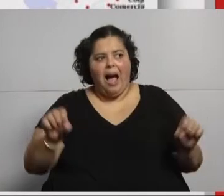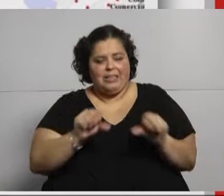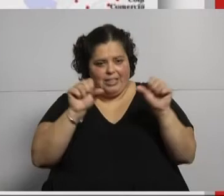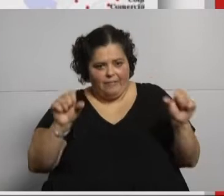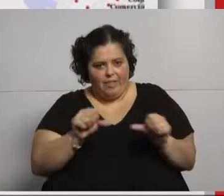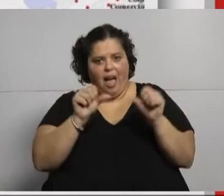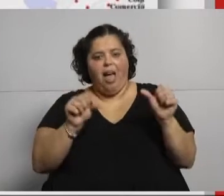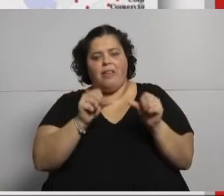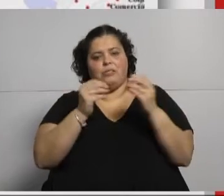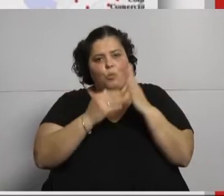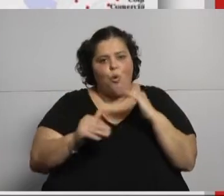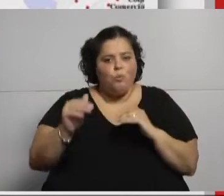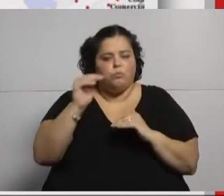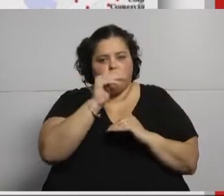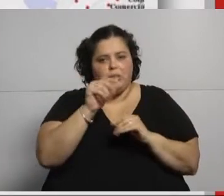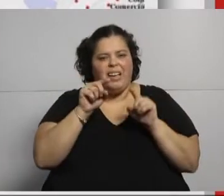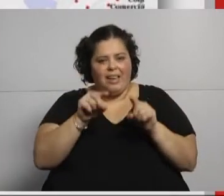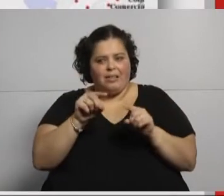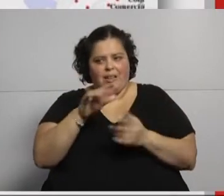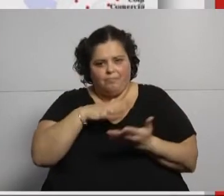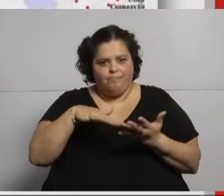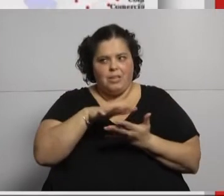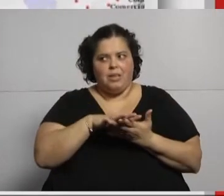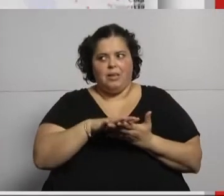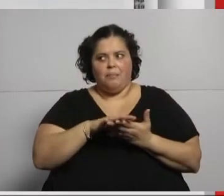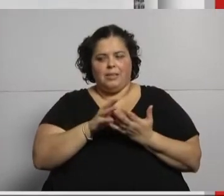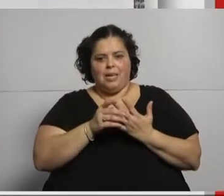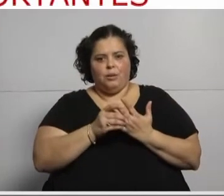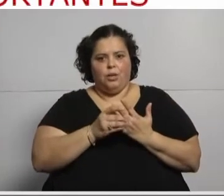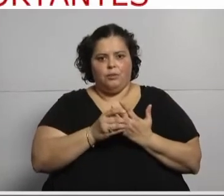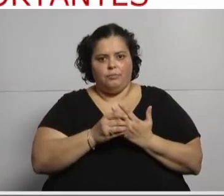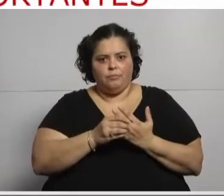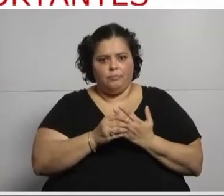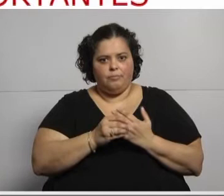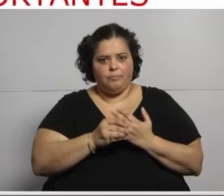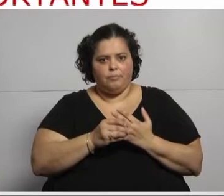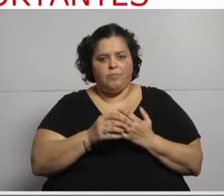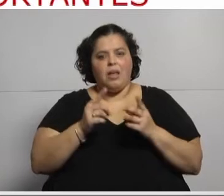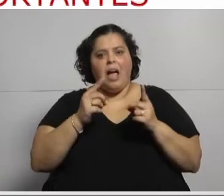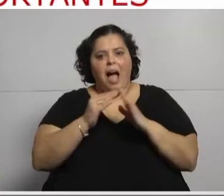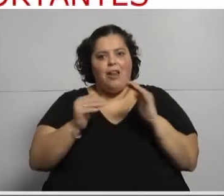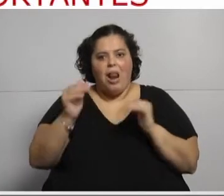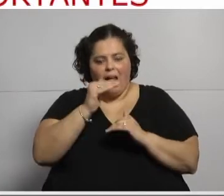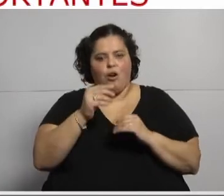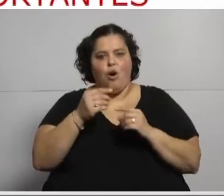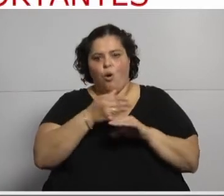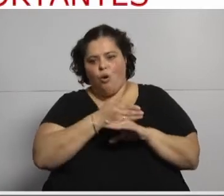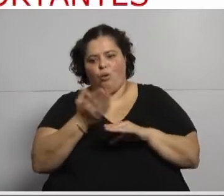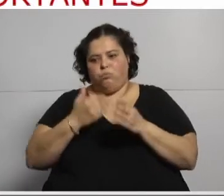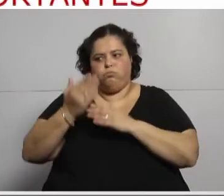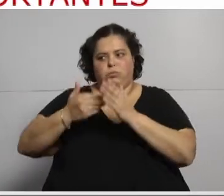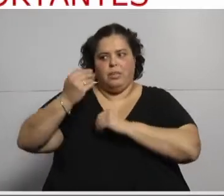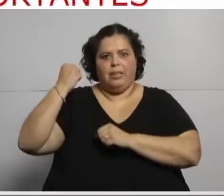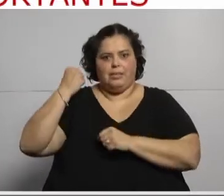esta informalidad que también han ayudado estos recursos tecnológicos a superarla a lo largo de los últimos años. Bueno,